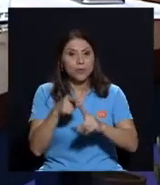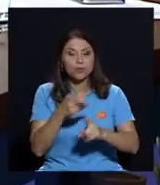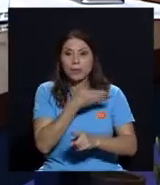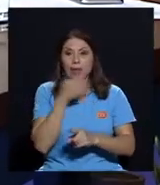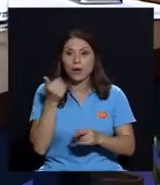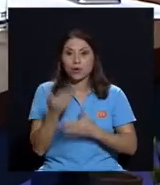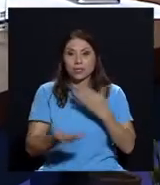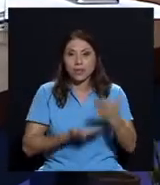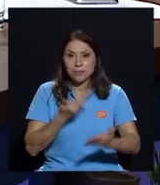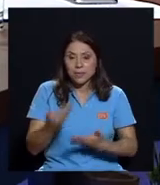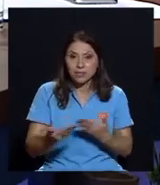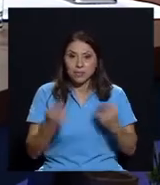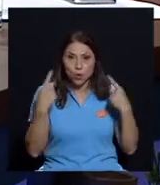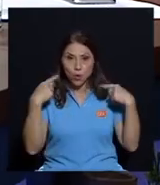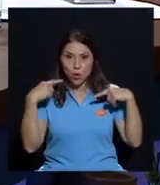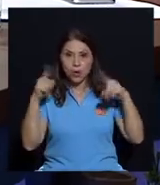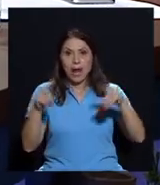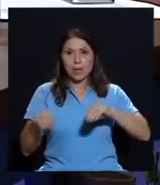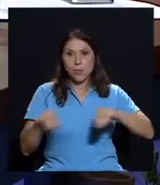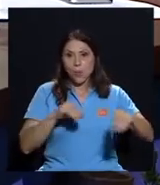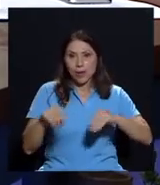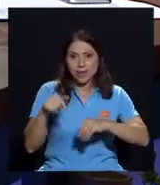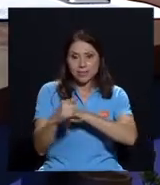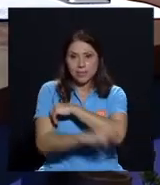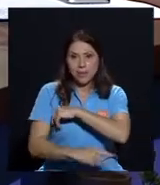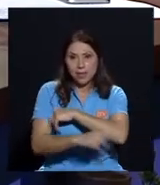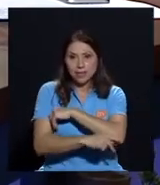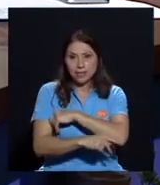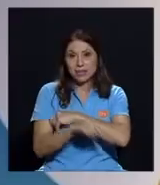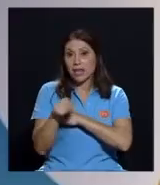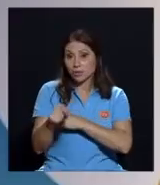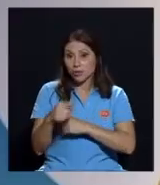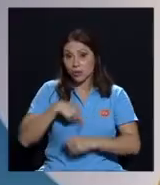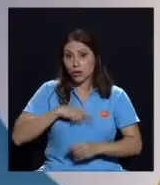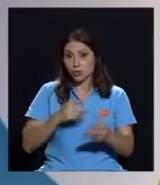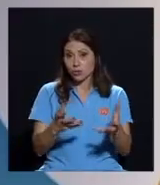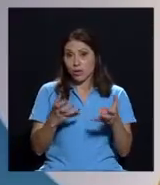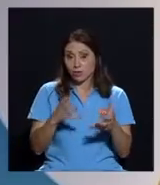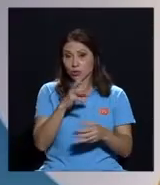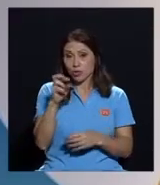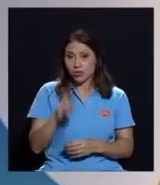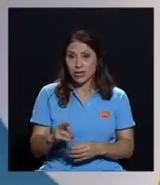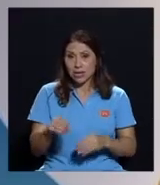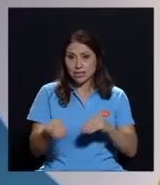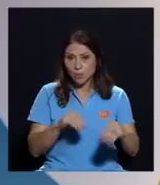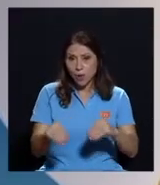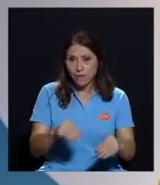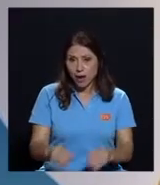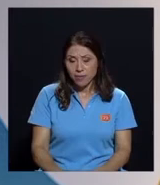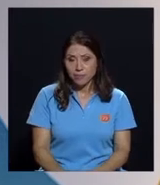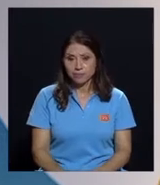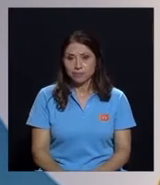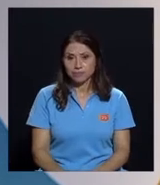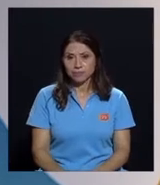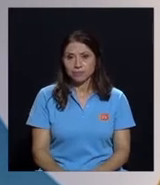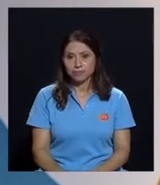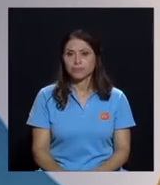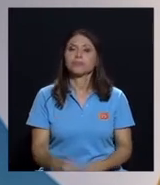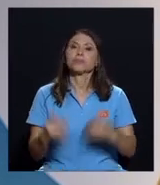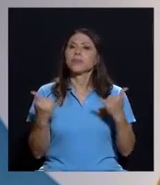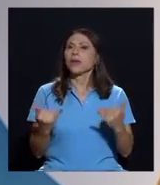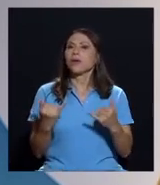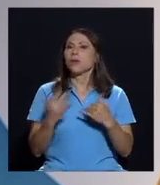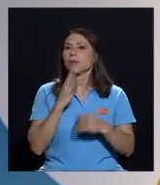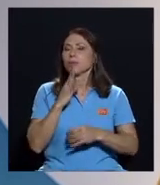ciudadanos a lograr hacer mover este país porque es lo que queremos que costa rica se mueva pasemos ahora por el lado del